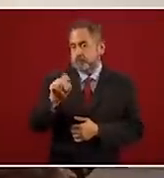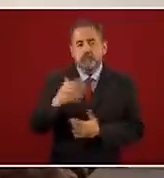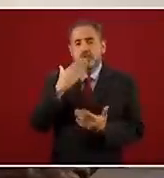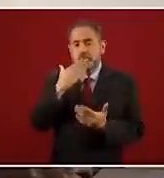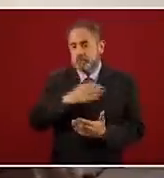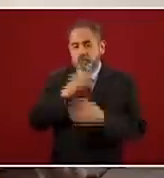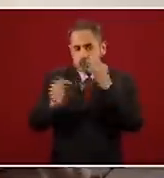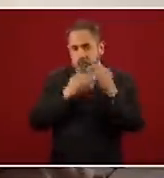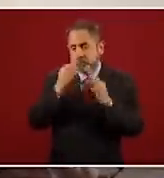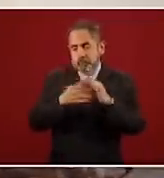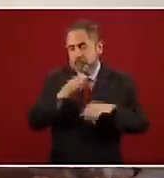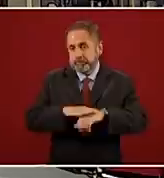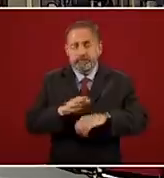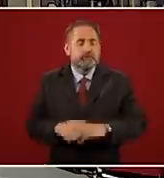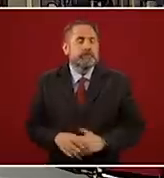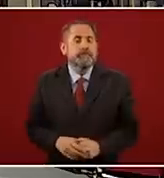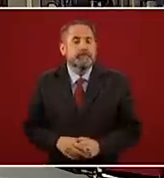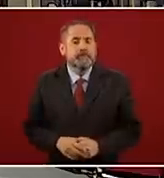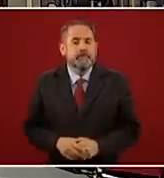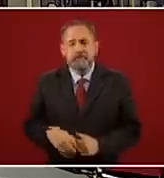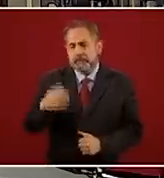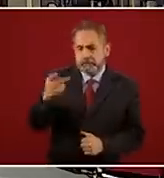buena noticia. Sí, y buena. Pero